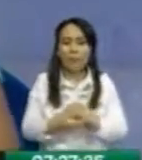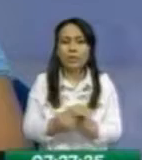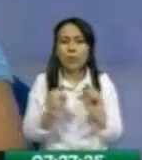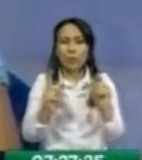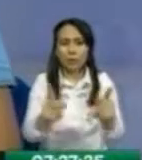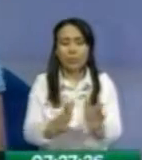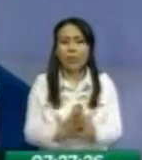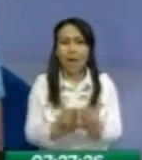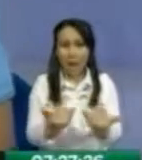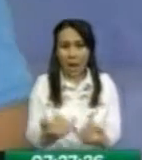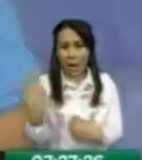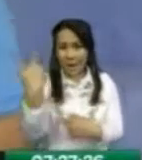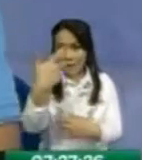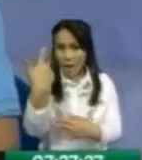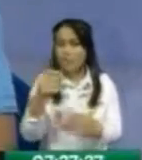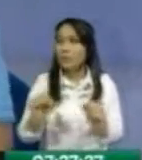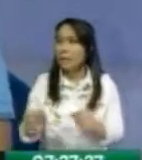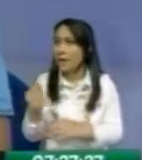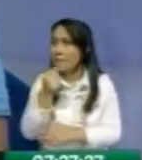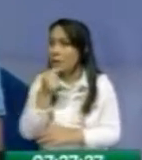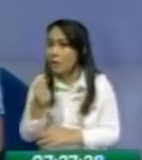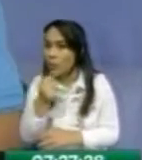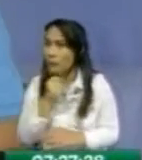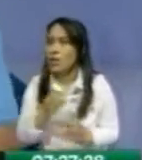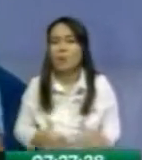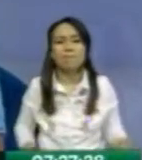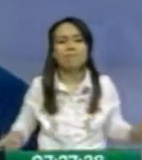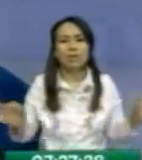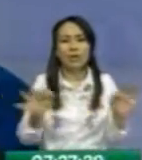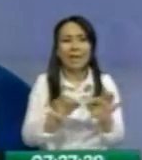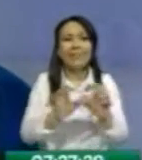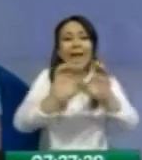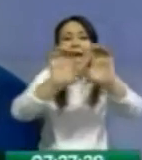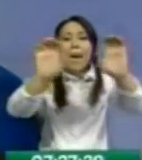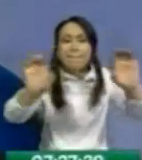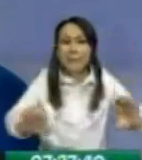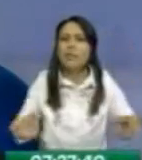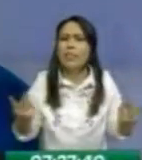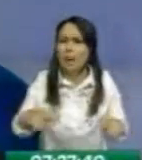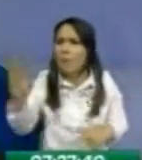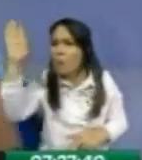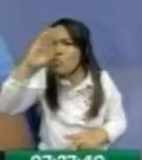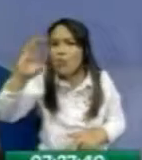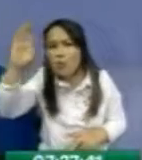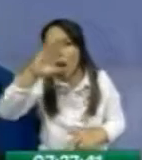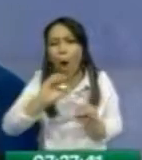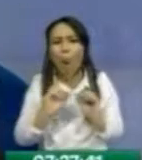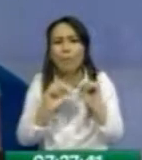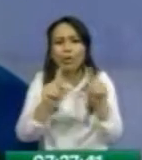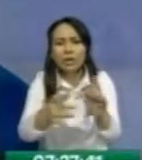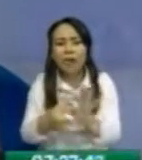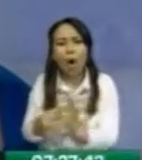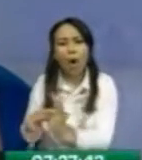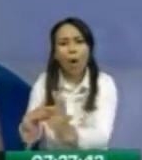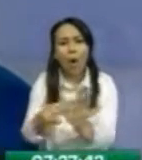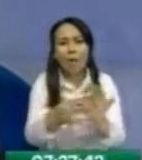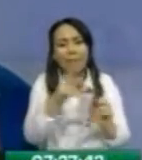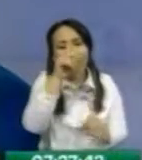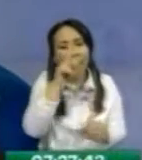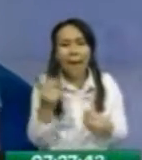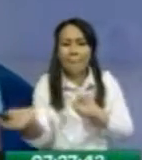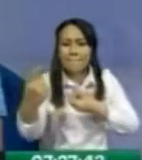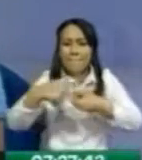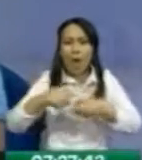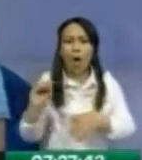para decir en estas cámaras y en estos micrófonos que es muy importante que las empresas también busquen esta oportunidad para colaborar en la empleabilidad